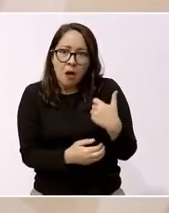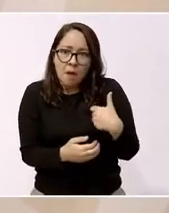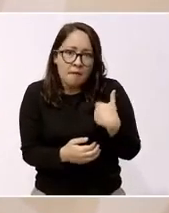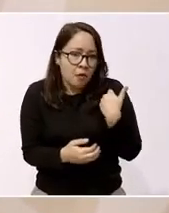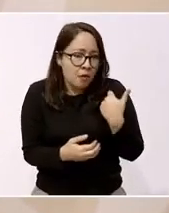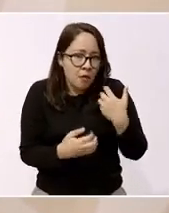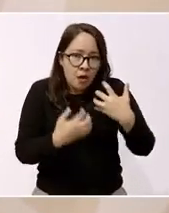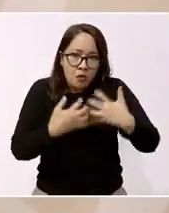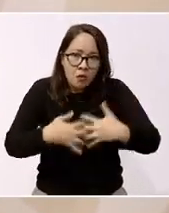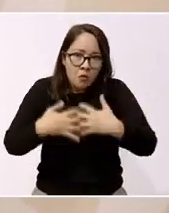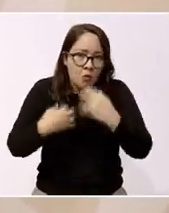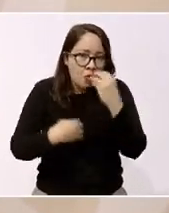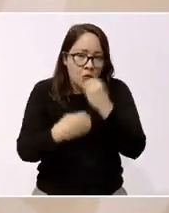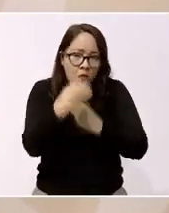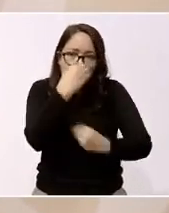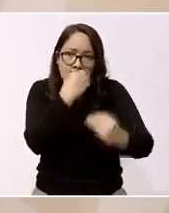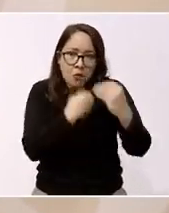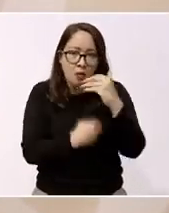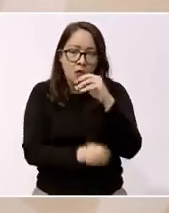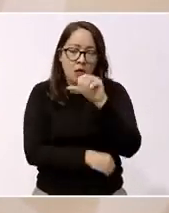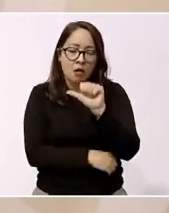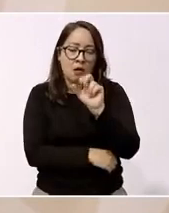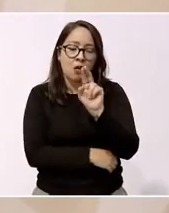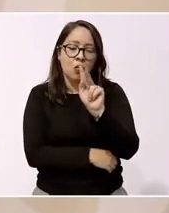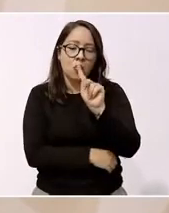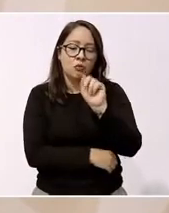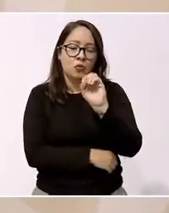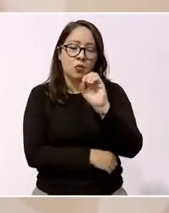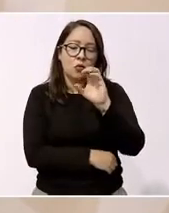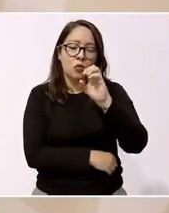Que no podemos, como lo hacen